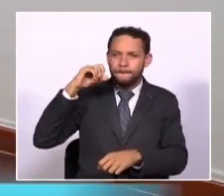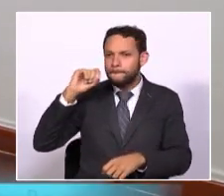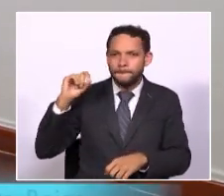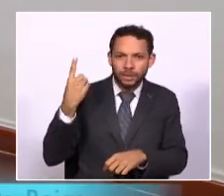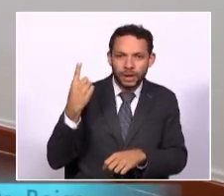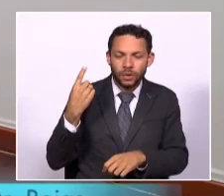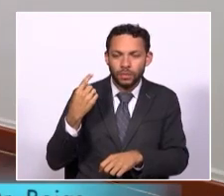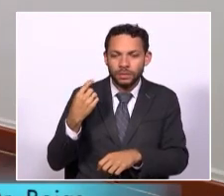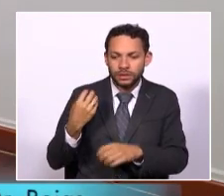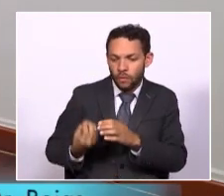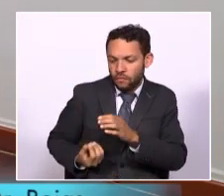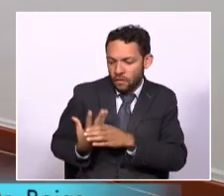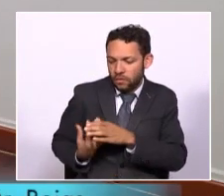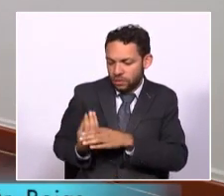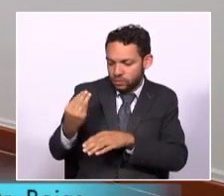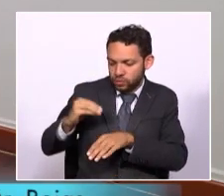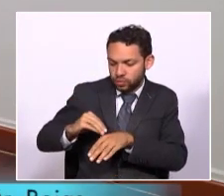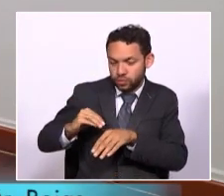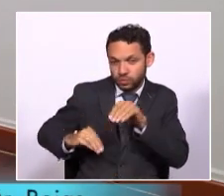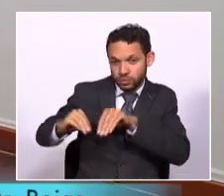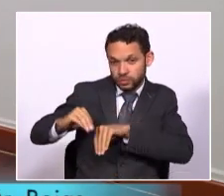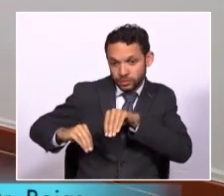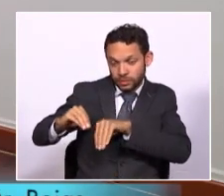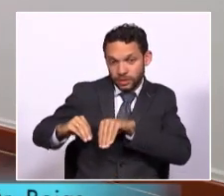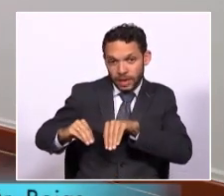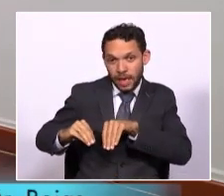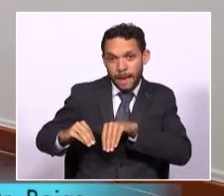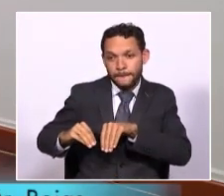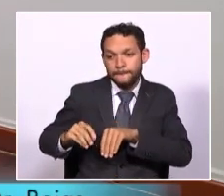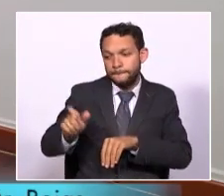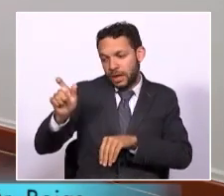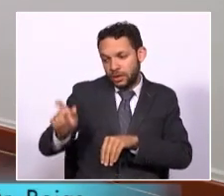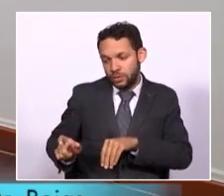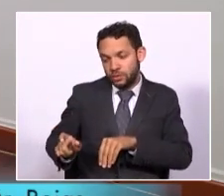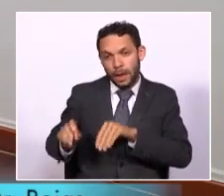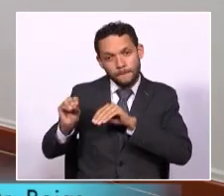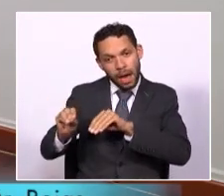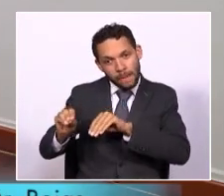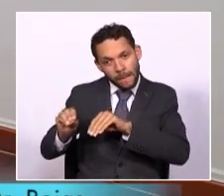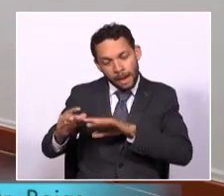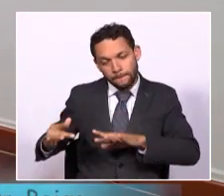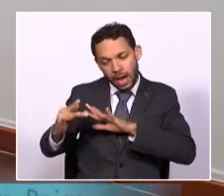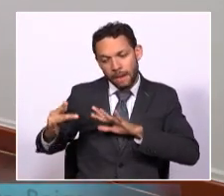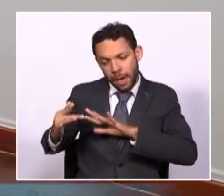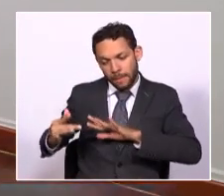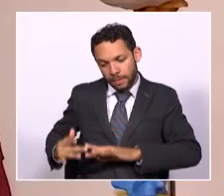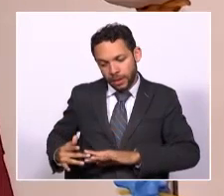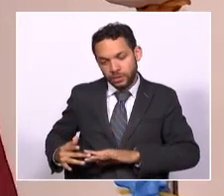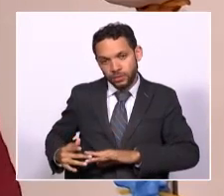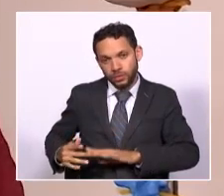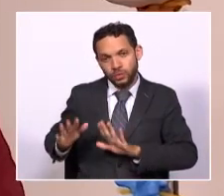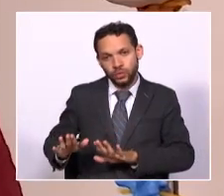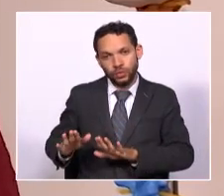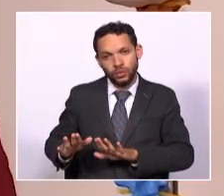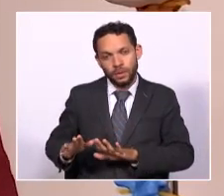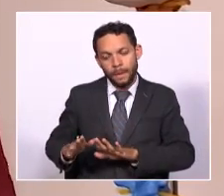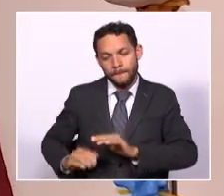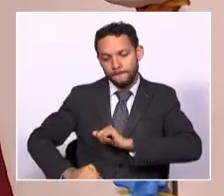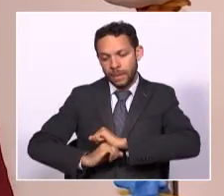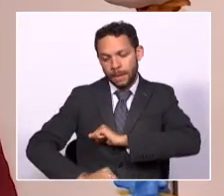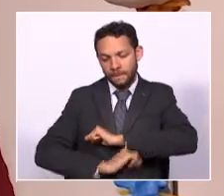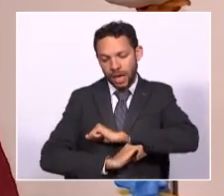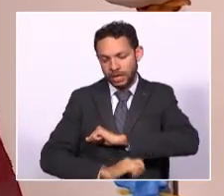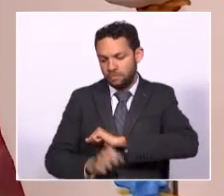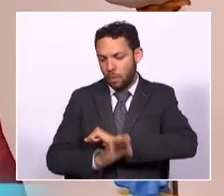Ayurveda, diseñado por el señor Shiva Gokumarpa, que era el médico personal del Buda, y él crea un protocolo. Es el primero en crear